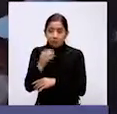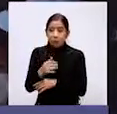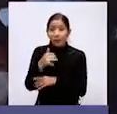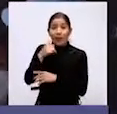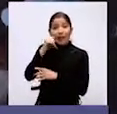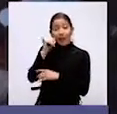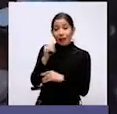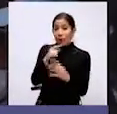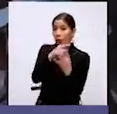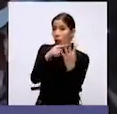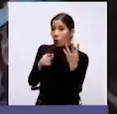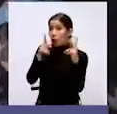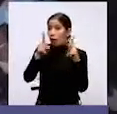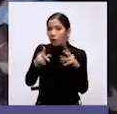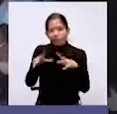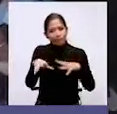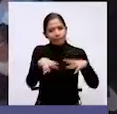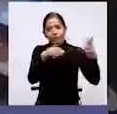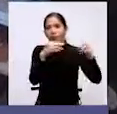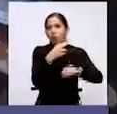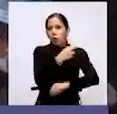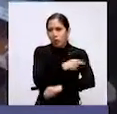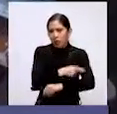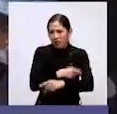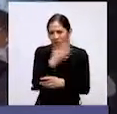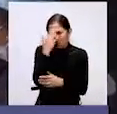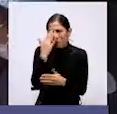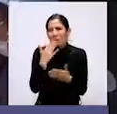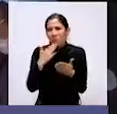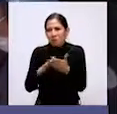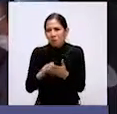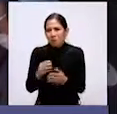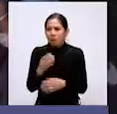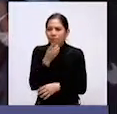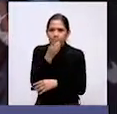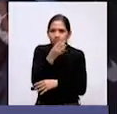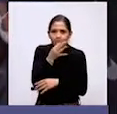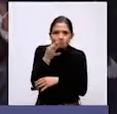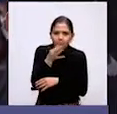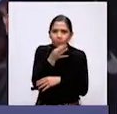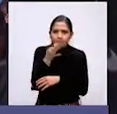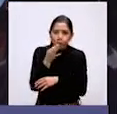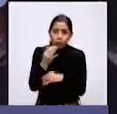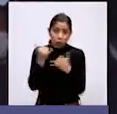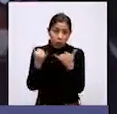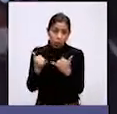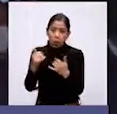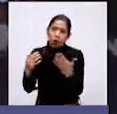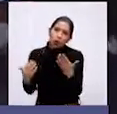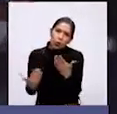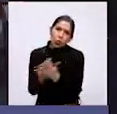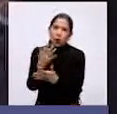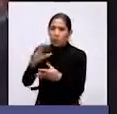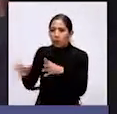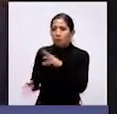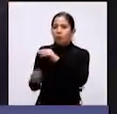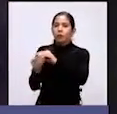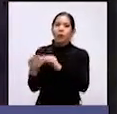bajas médicas, pero el día de hoy se suman otros 4 huelguistas a este piquete en donde están exigiendo